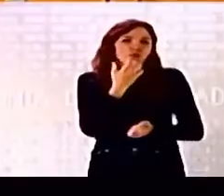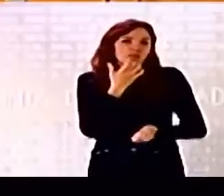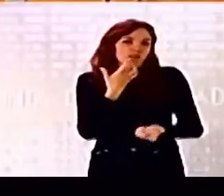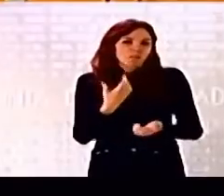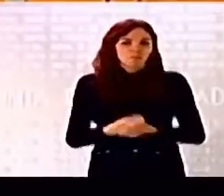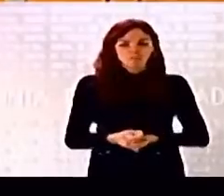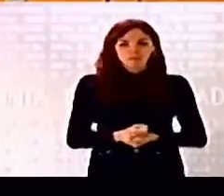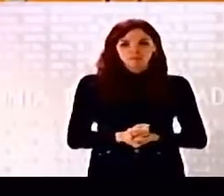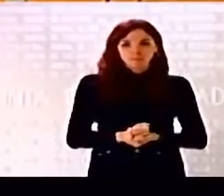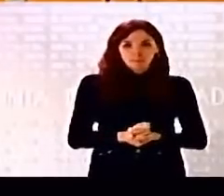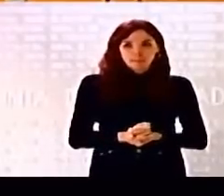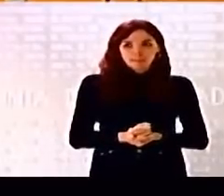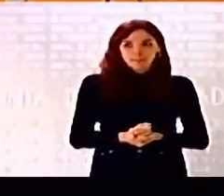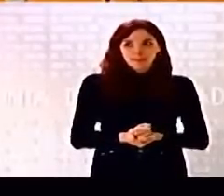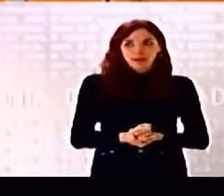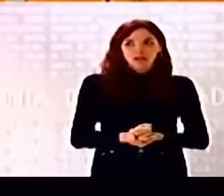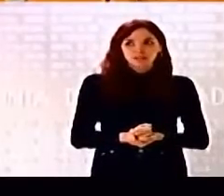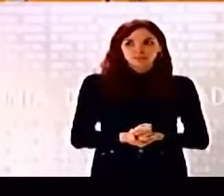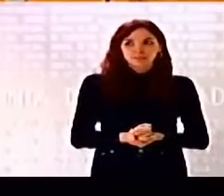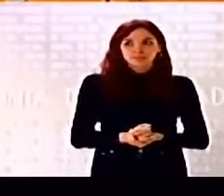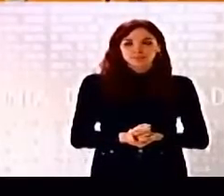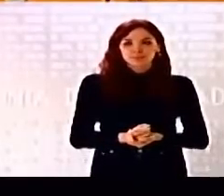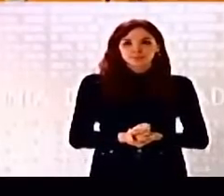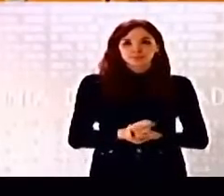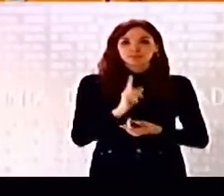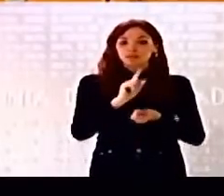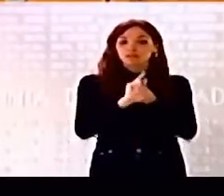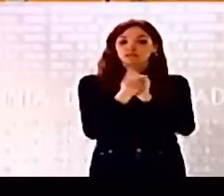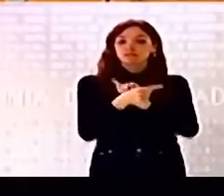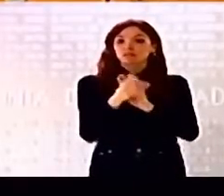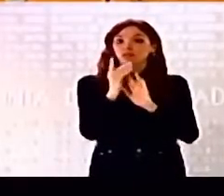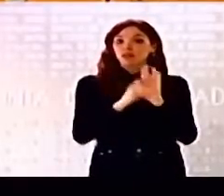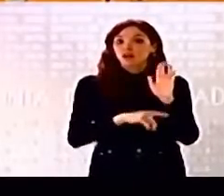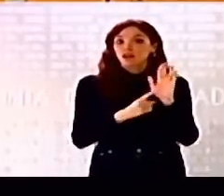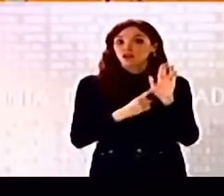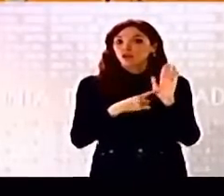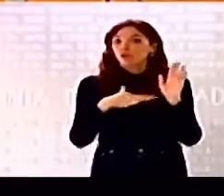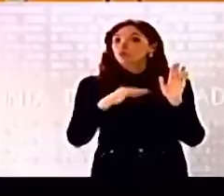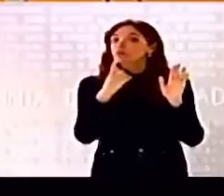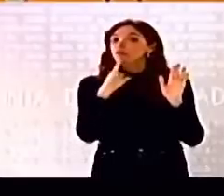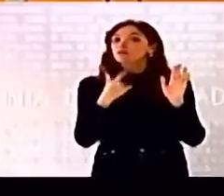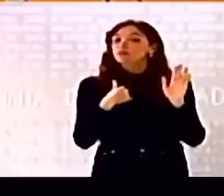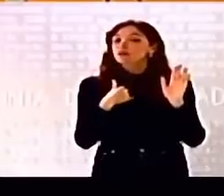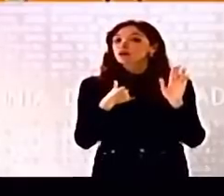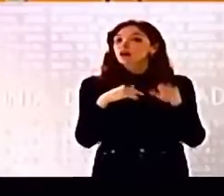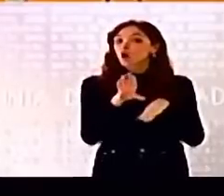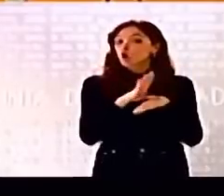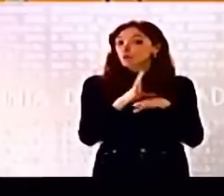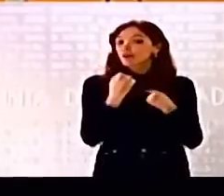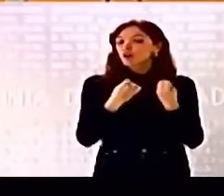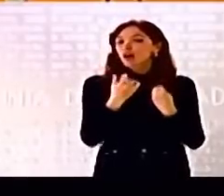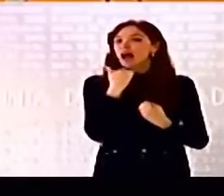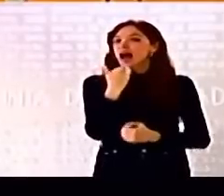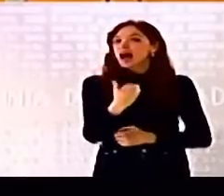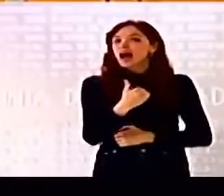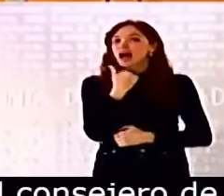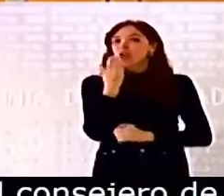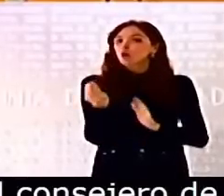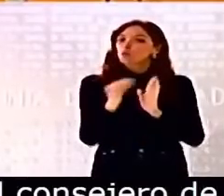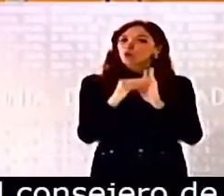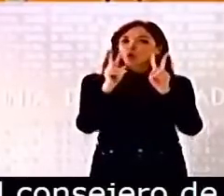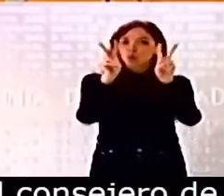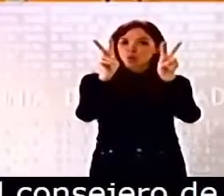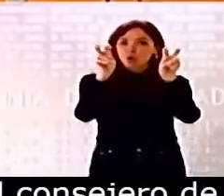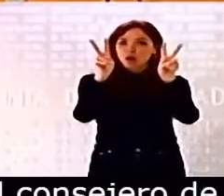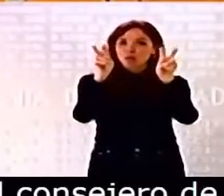¿Perdón? De la modificación del decreto, ¿se puede precisar al consejero de Economía algún epígrafe de los que se incluyen? ¿Alguno